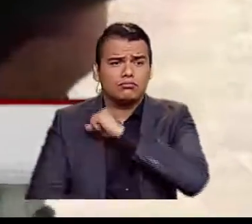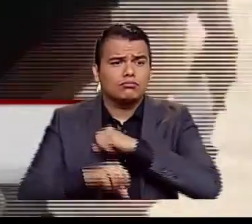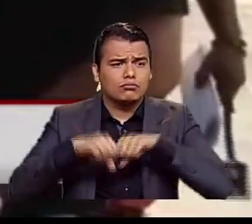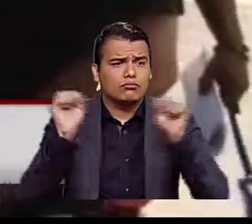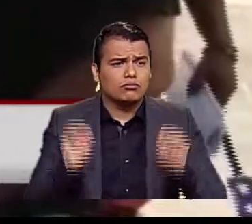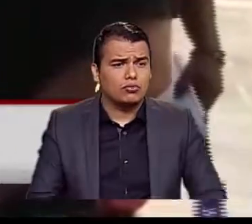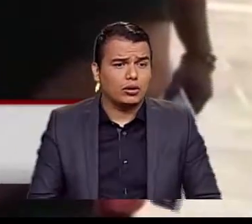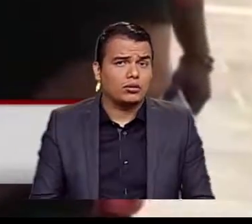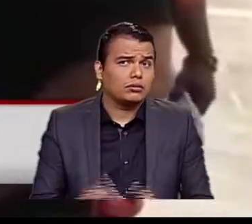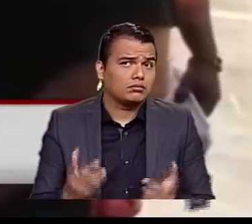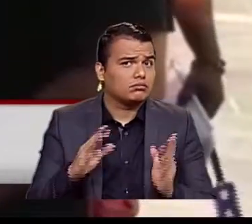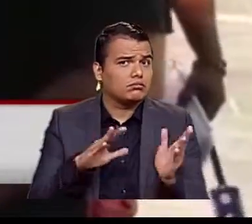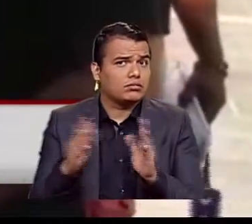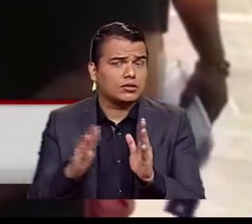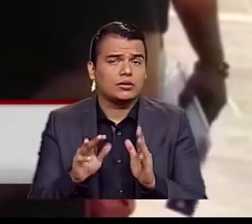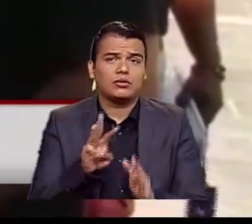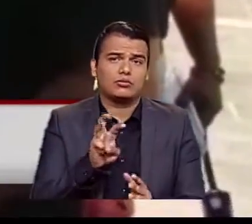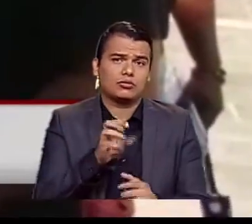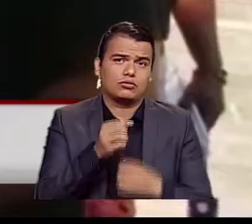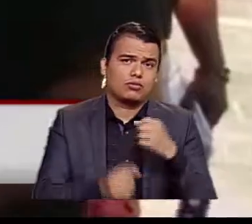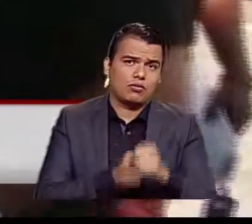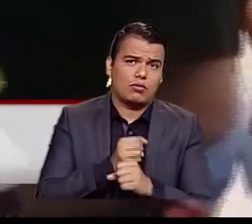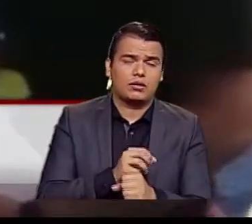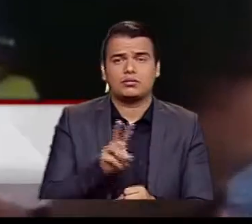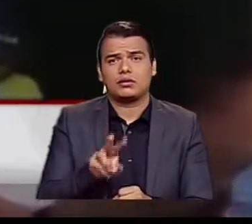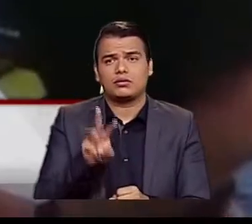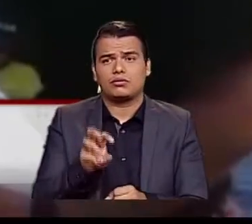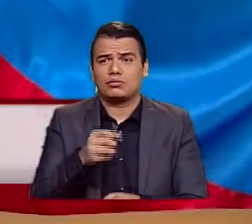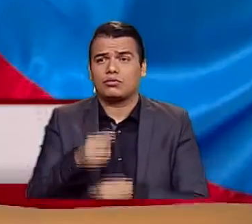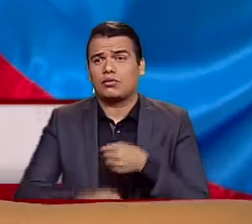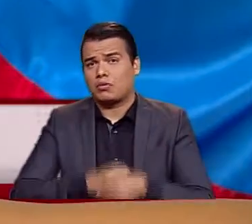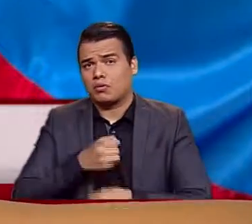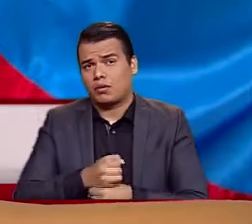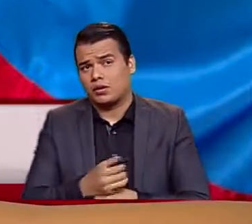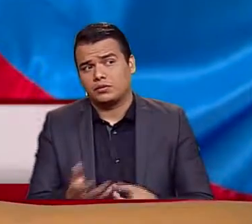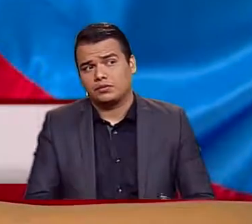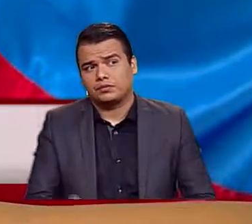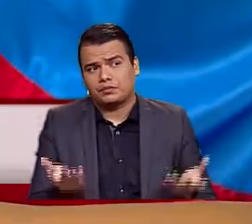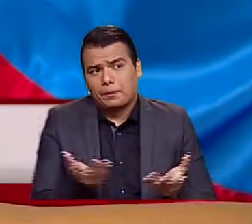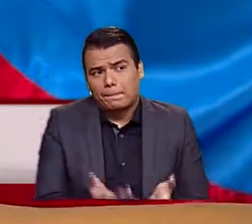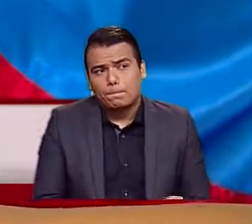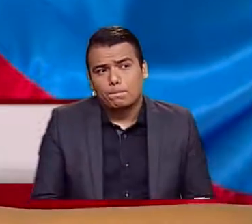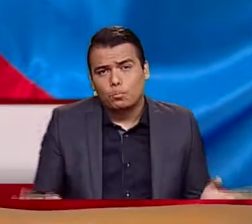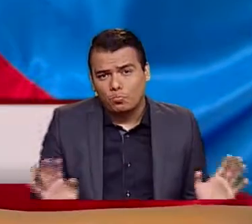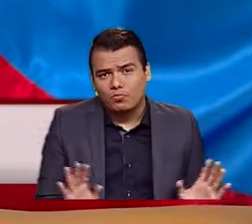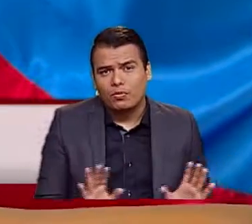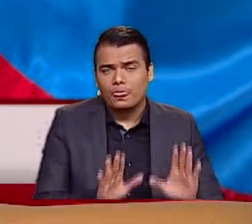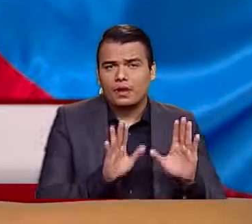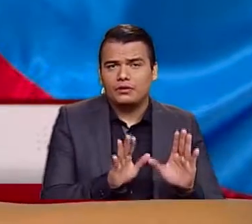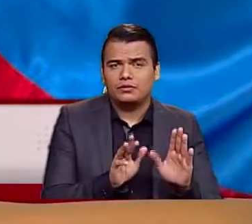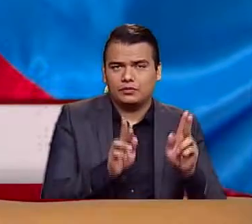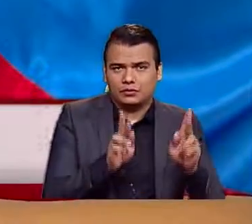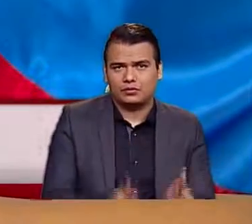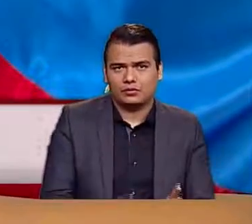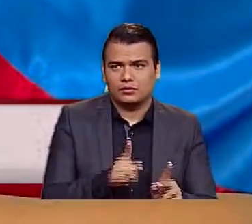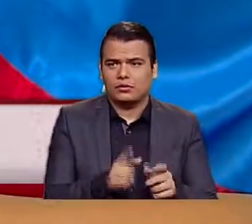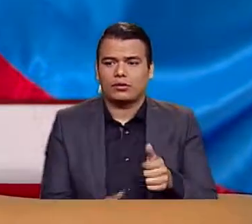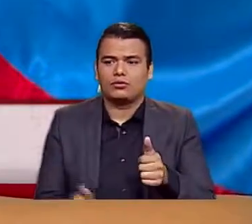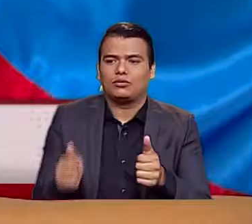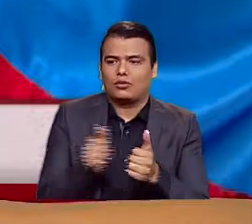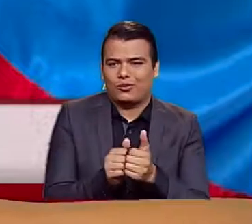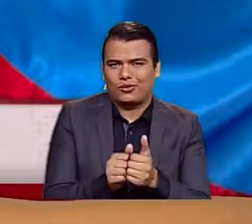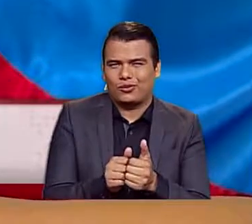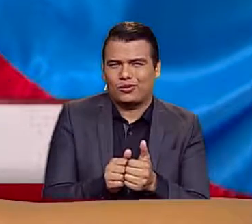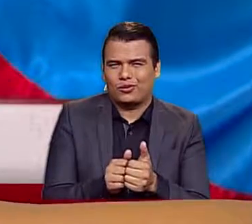a penas que oscilan entre los 8 y los 28 años de prisión pero si se hace en compañía de otra persona que a veces es lo